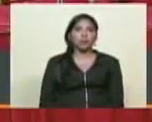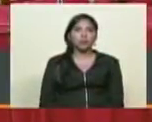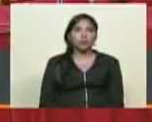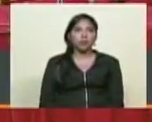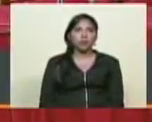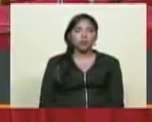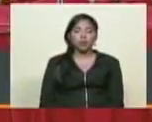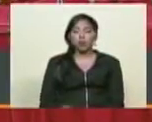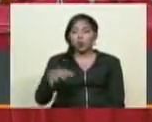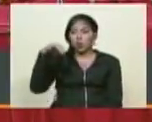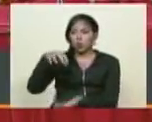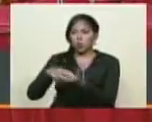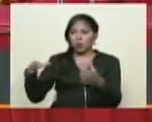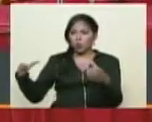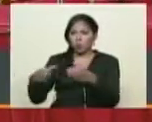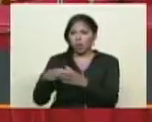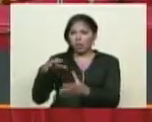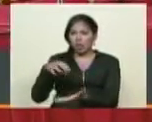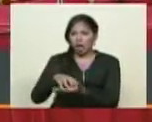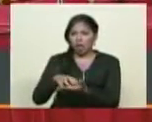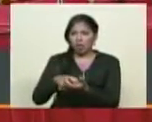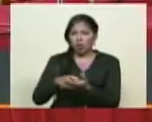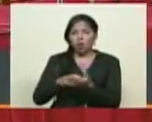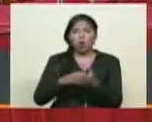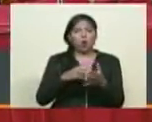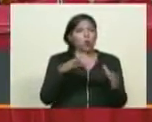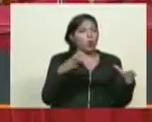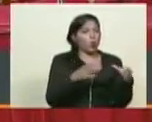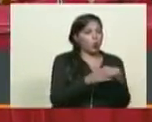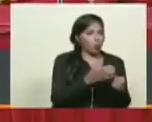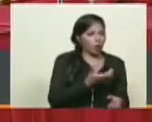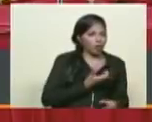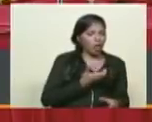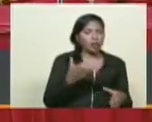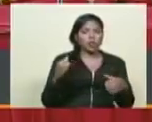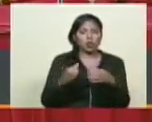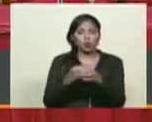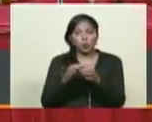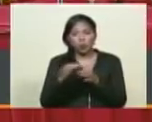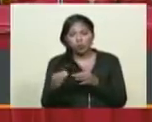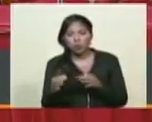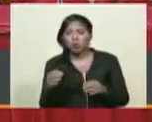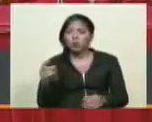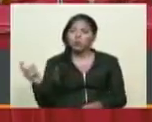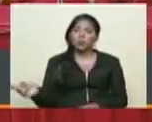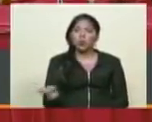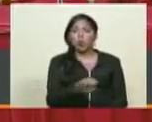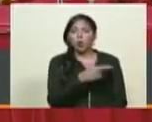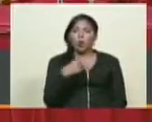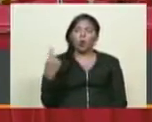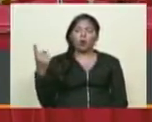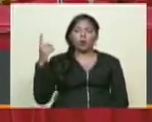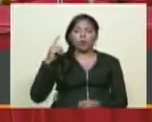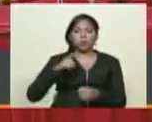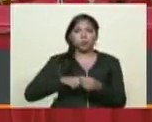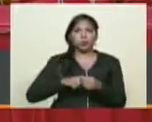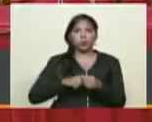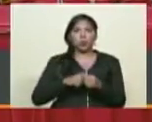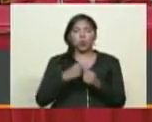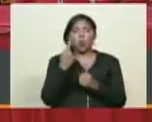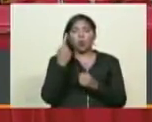campaña. El equipo estadal que estaba y los municipios, los alcaldes tienen que incorporarse. Y todos los equipos tienen que conformarse en una